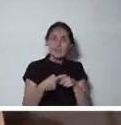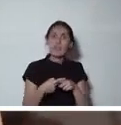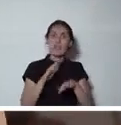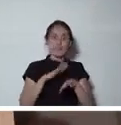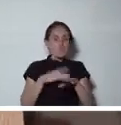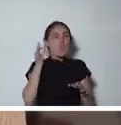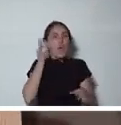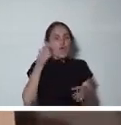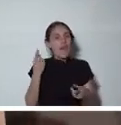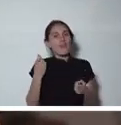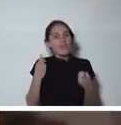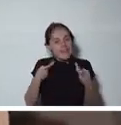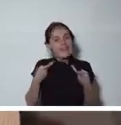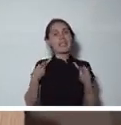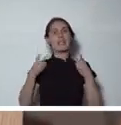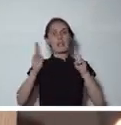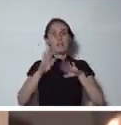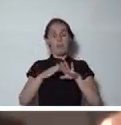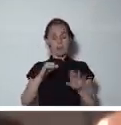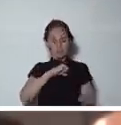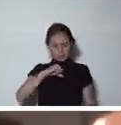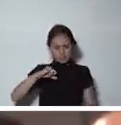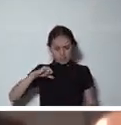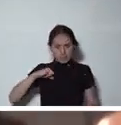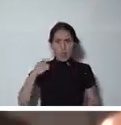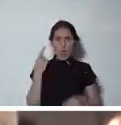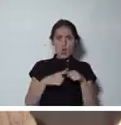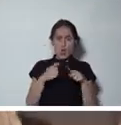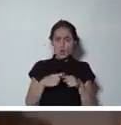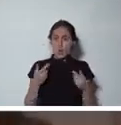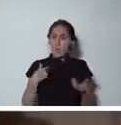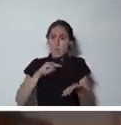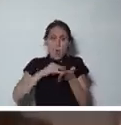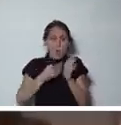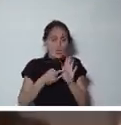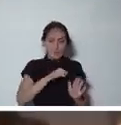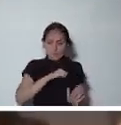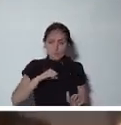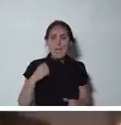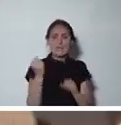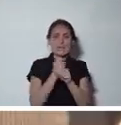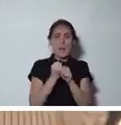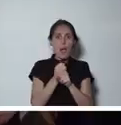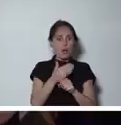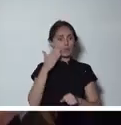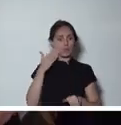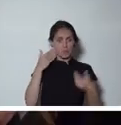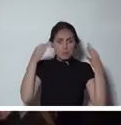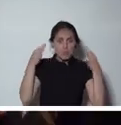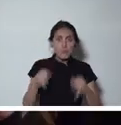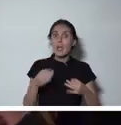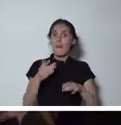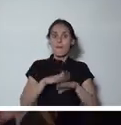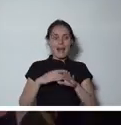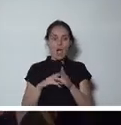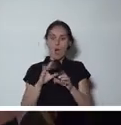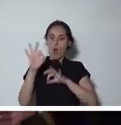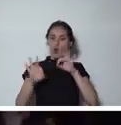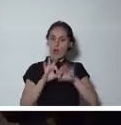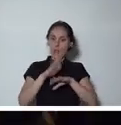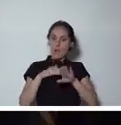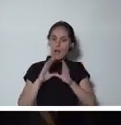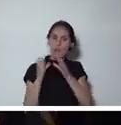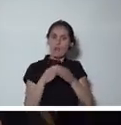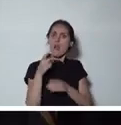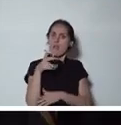quererse a sí mismas para desarrollar sus proyectos vitales para tener trabajos dignos para organizarse y luchar por sus derechos que repartamos